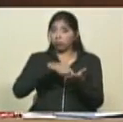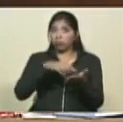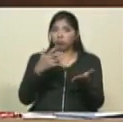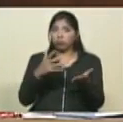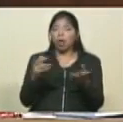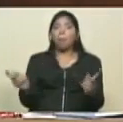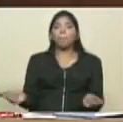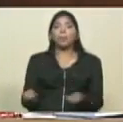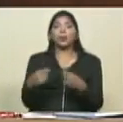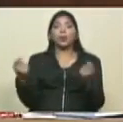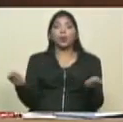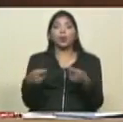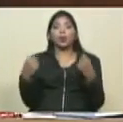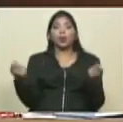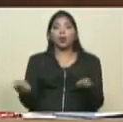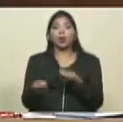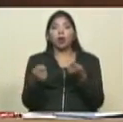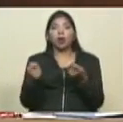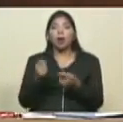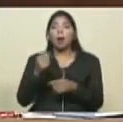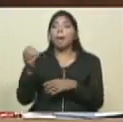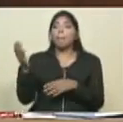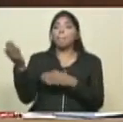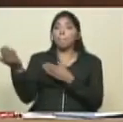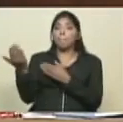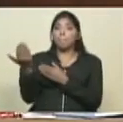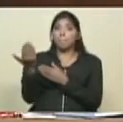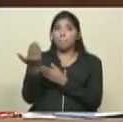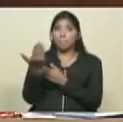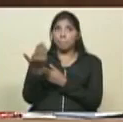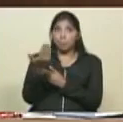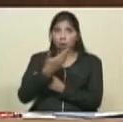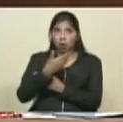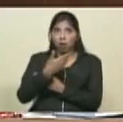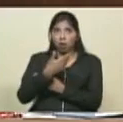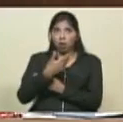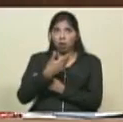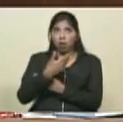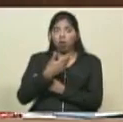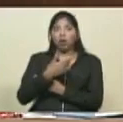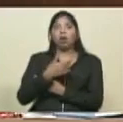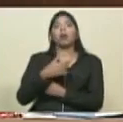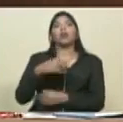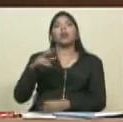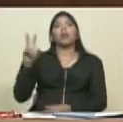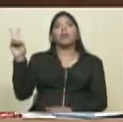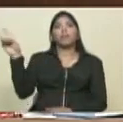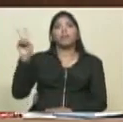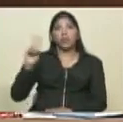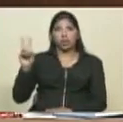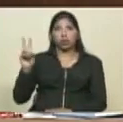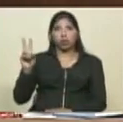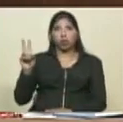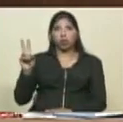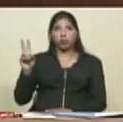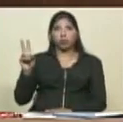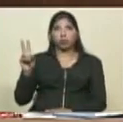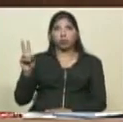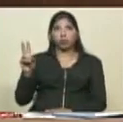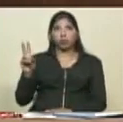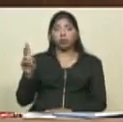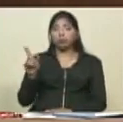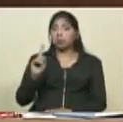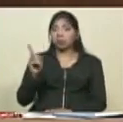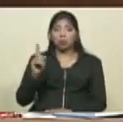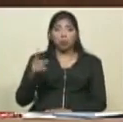la aplicación de sanciones contra el gobierno y el pueblo de Venezuela. No se aprobó